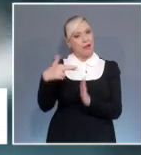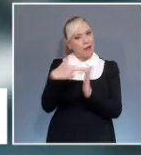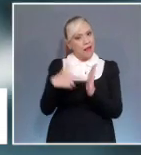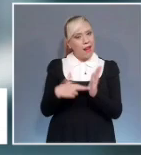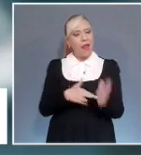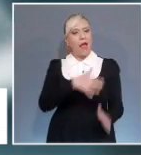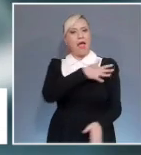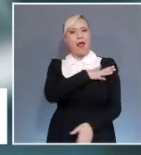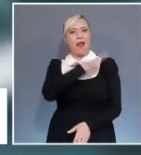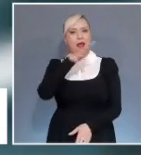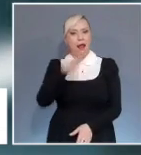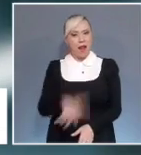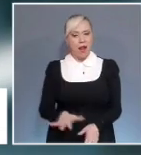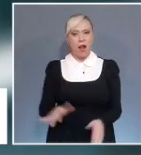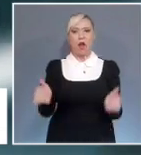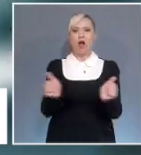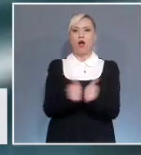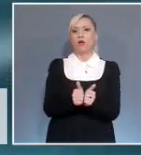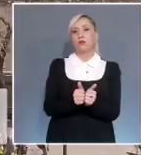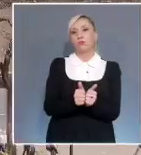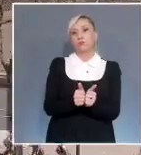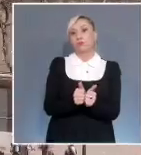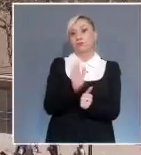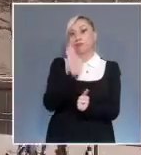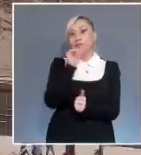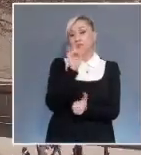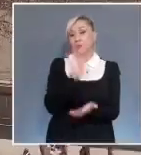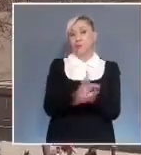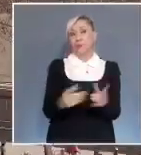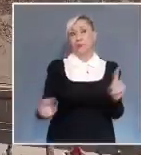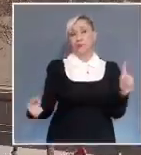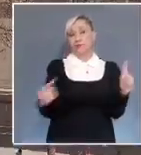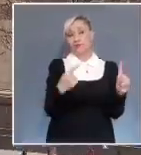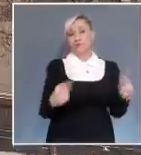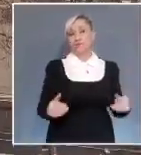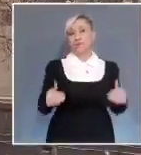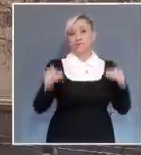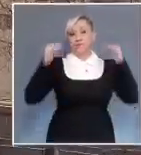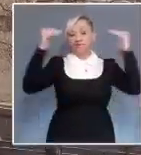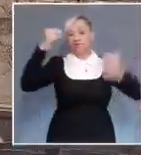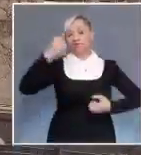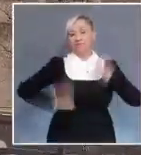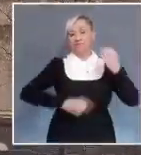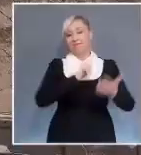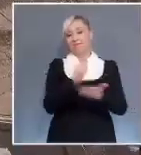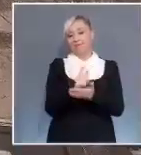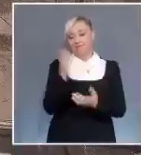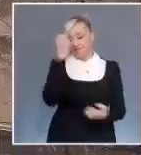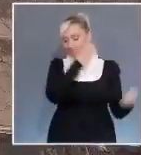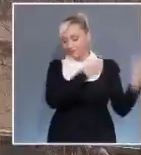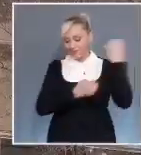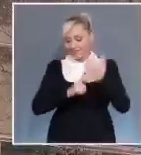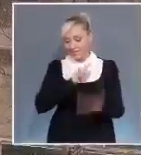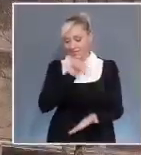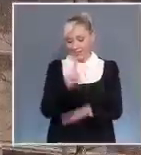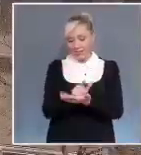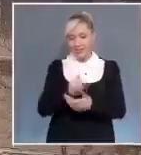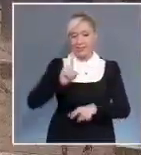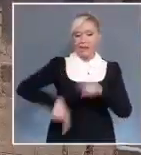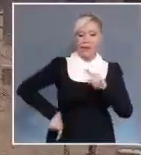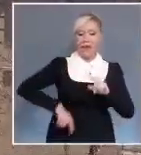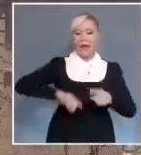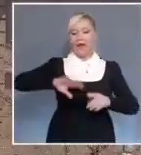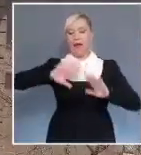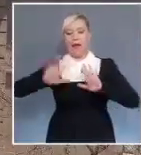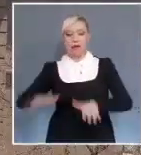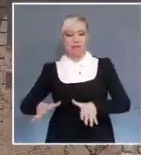abstracto corresponde a la Suprema Corte y no existe un acto concreto que vulnere sus derechos. Además, recuerda